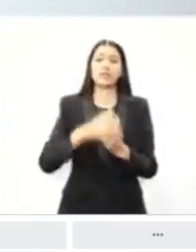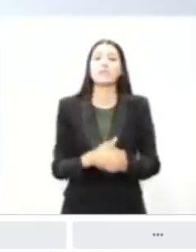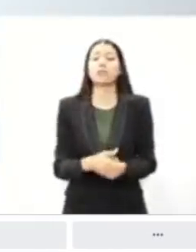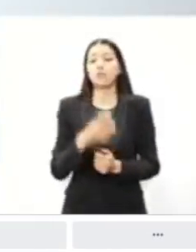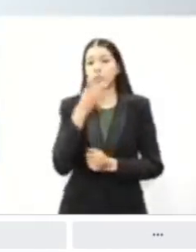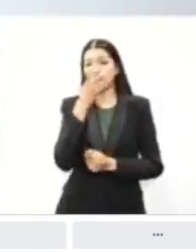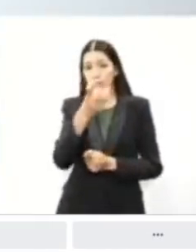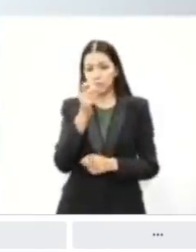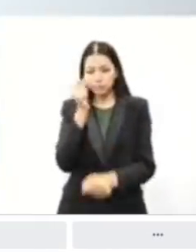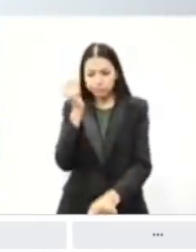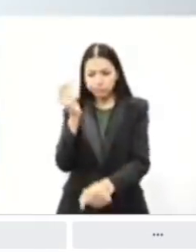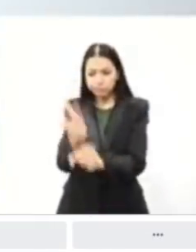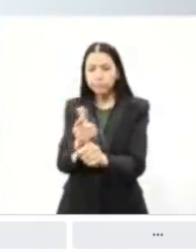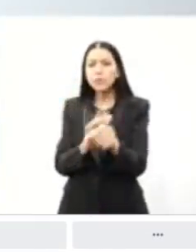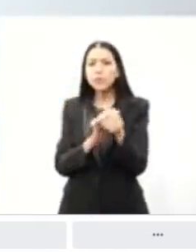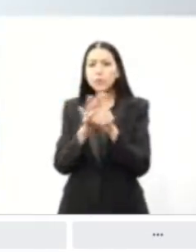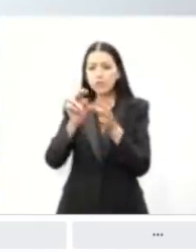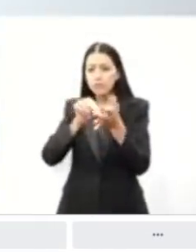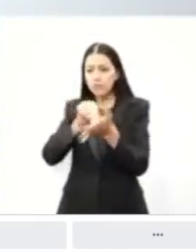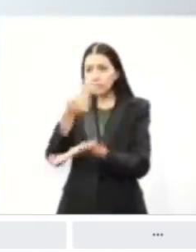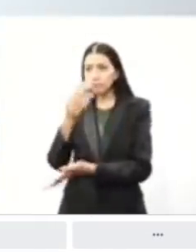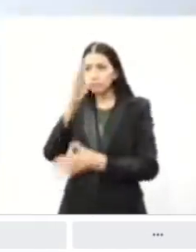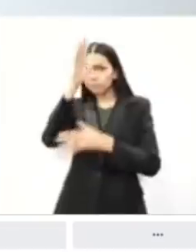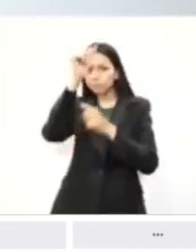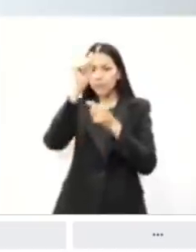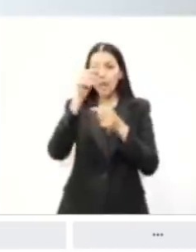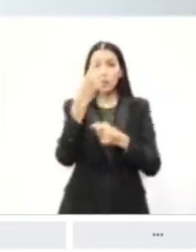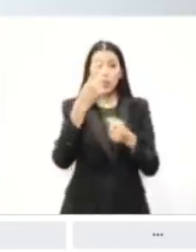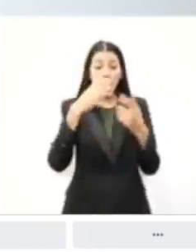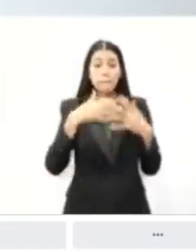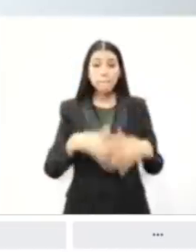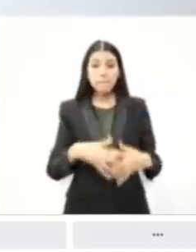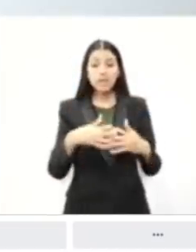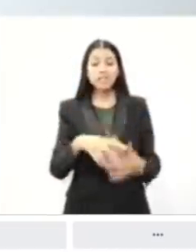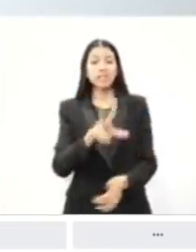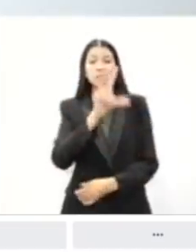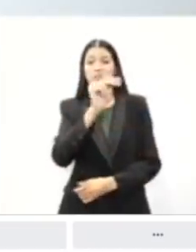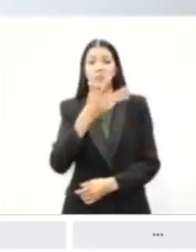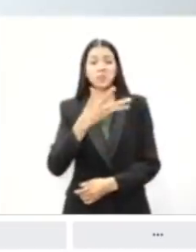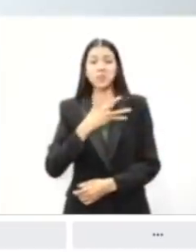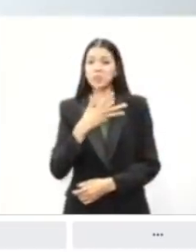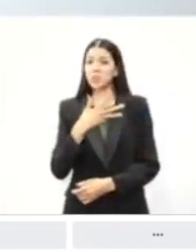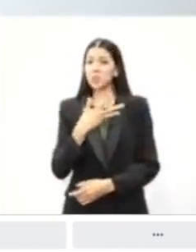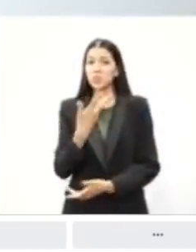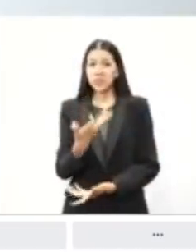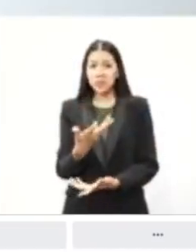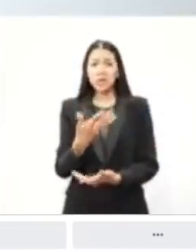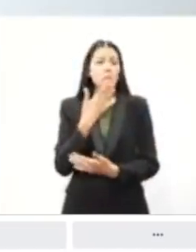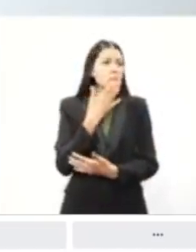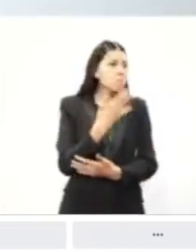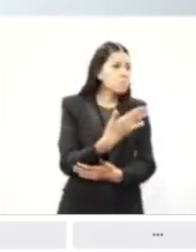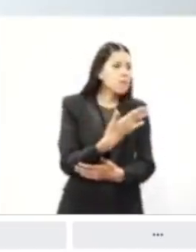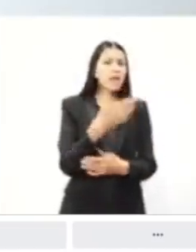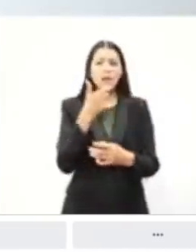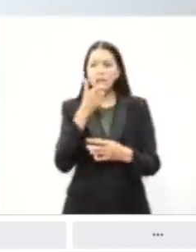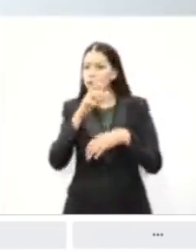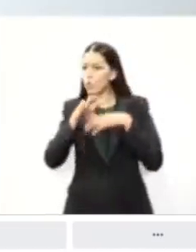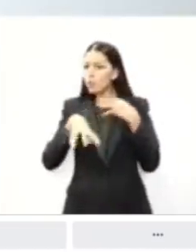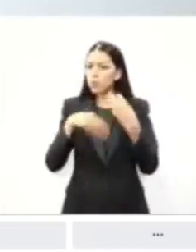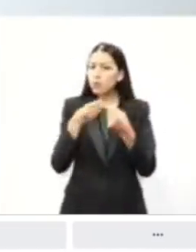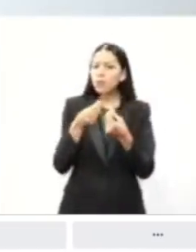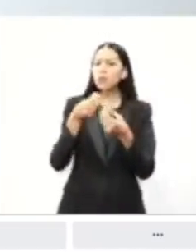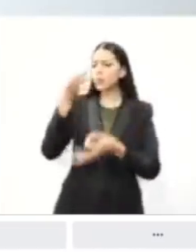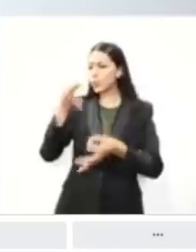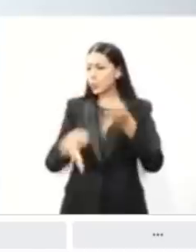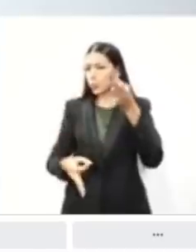En los hallazgos se firmaron contratos con una empresa que no contaba con la capacidad económica y jurídica para la